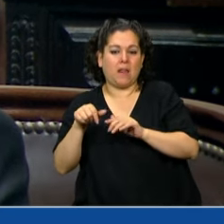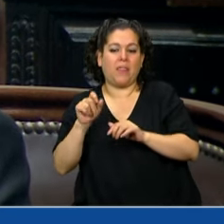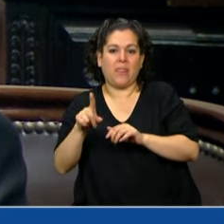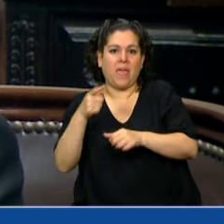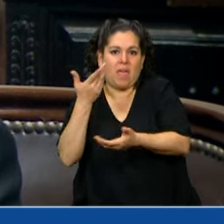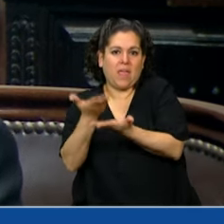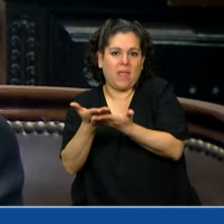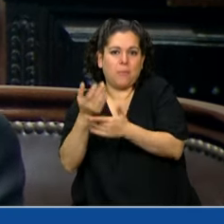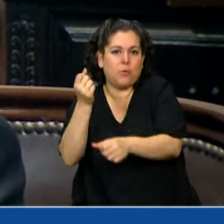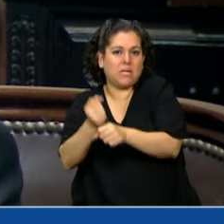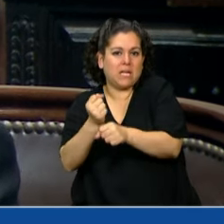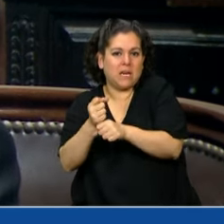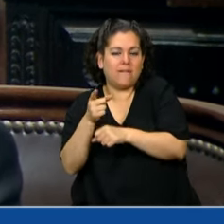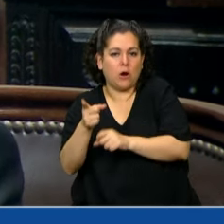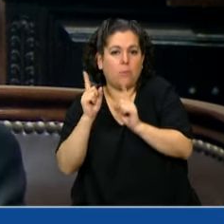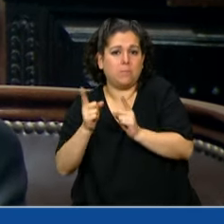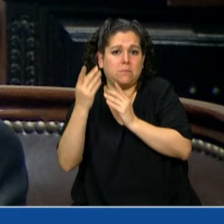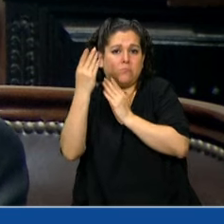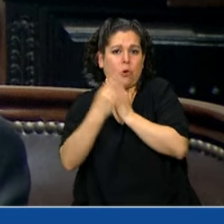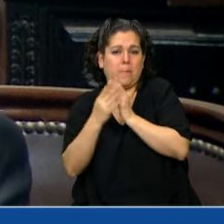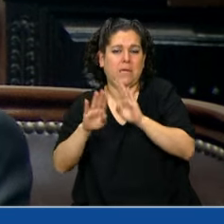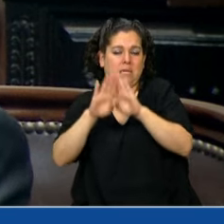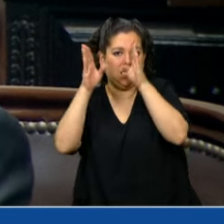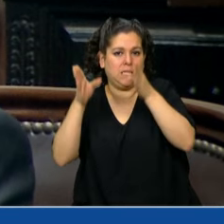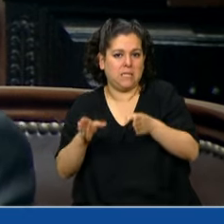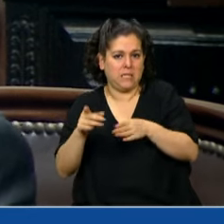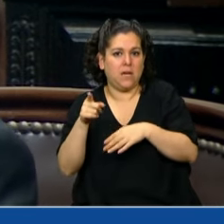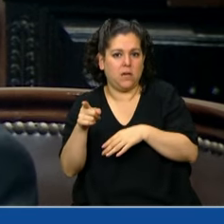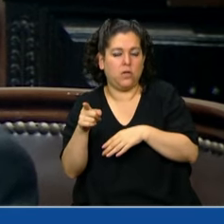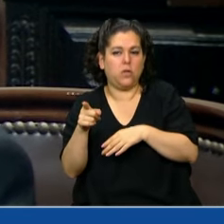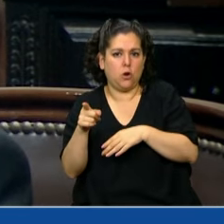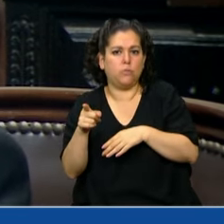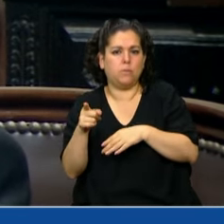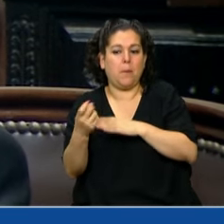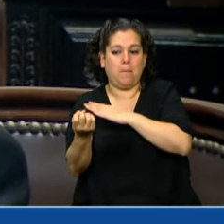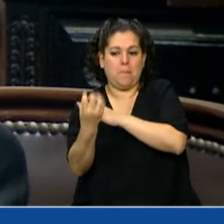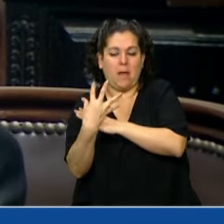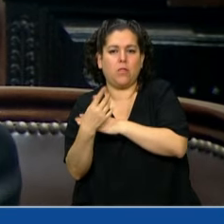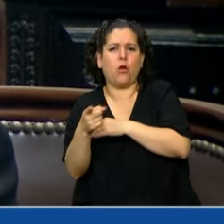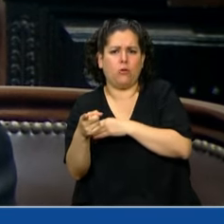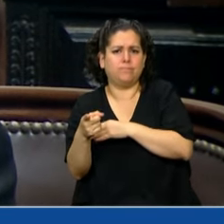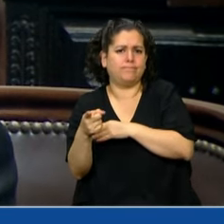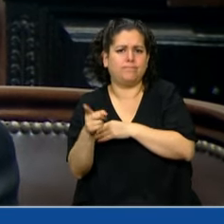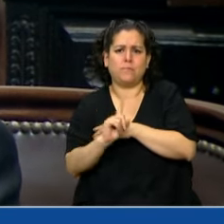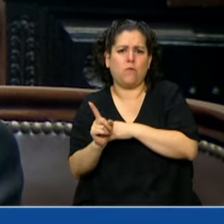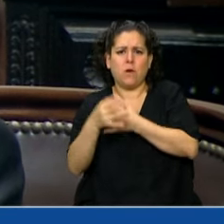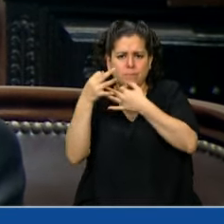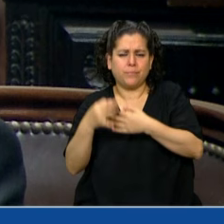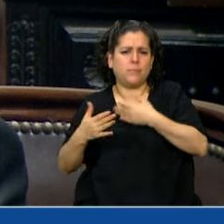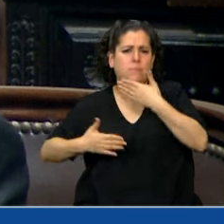esa propuesta de trabajo que el mismo ministerio envió No fue